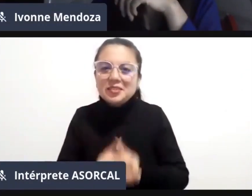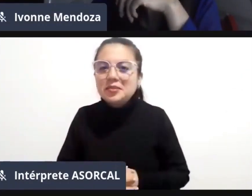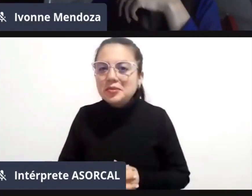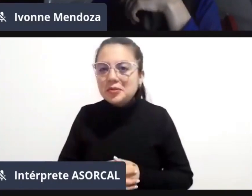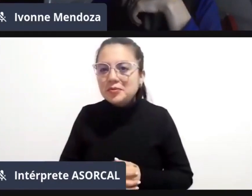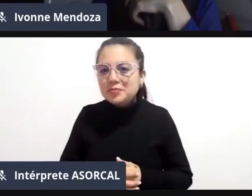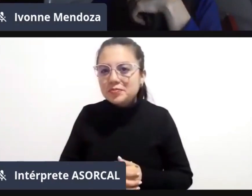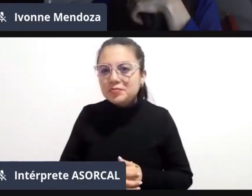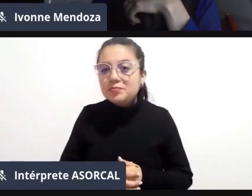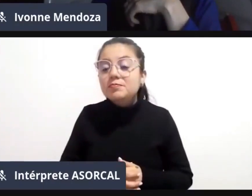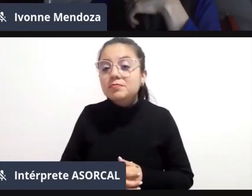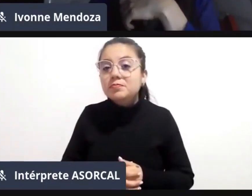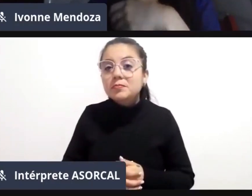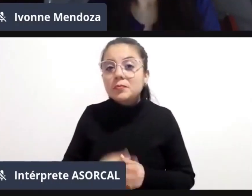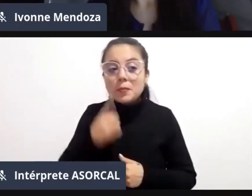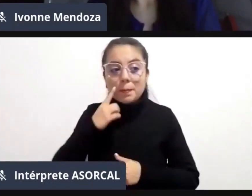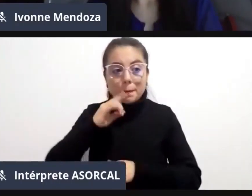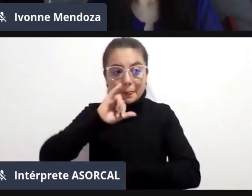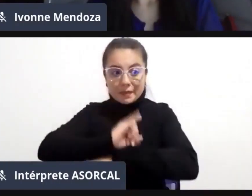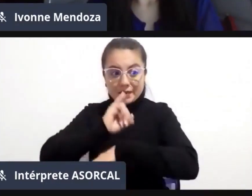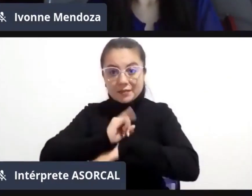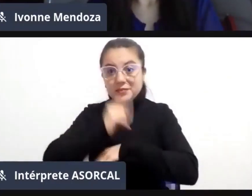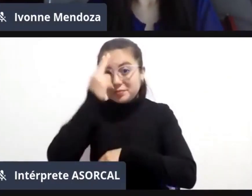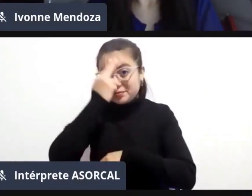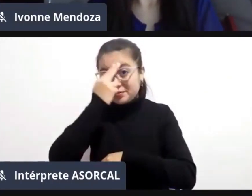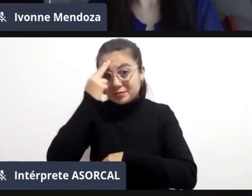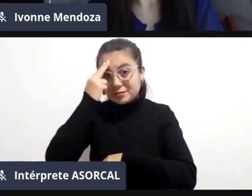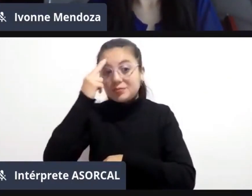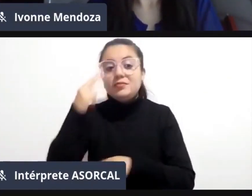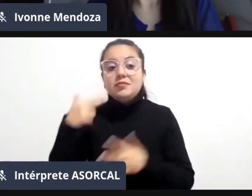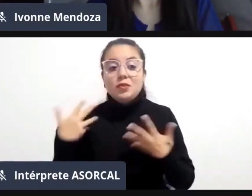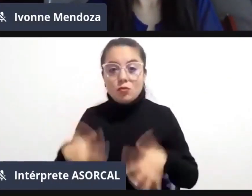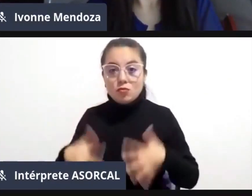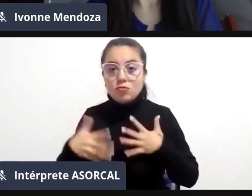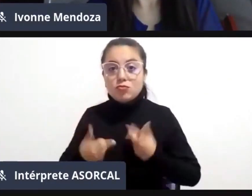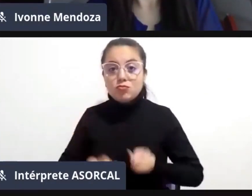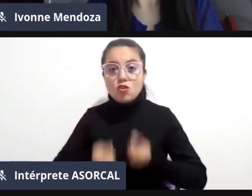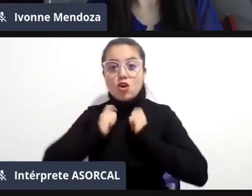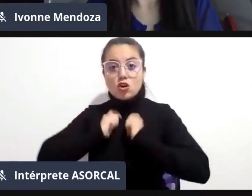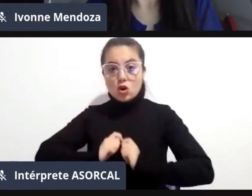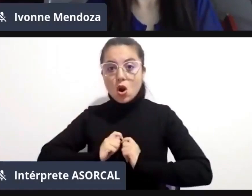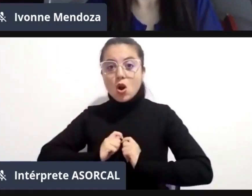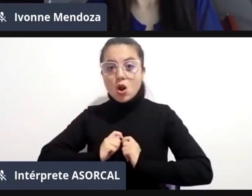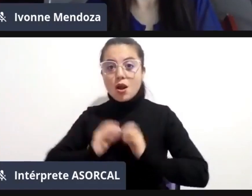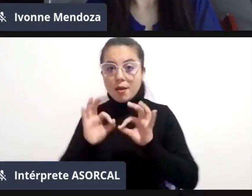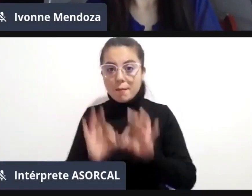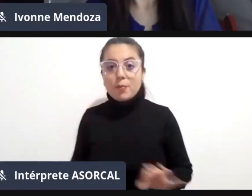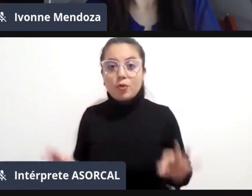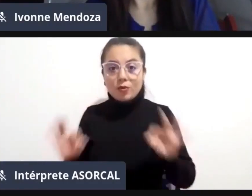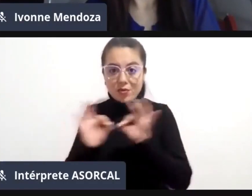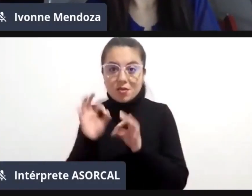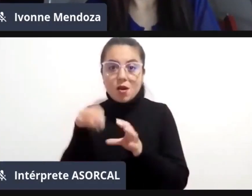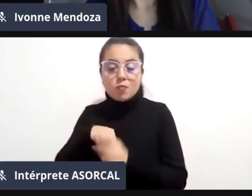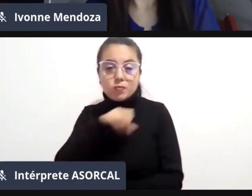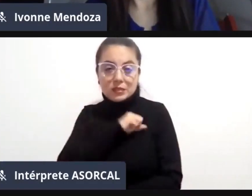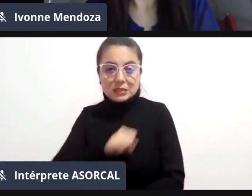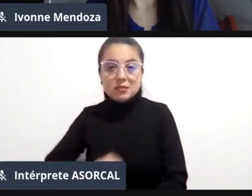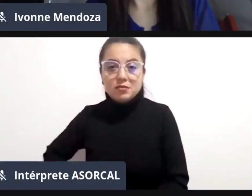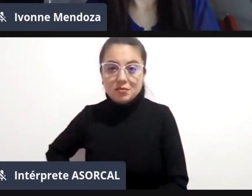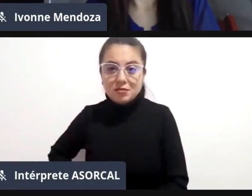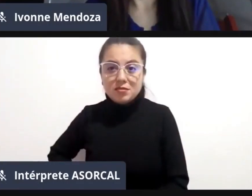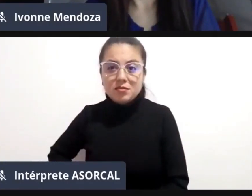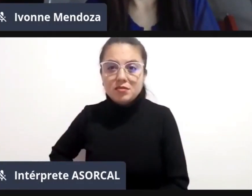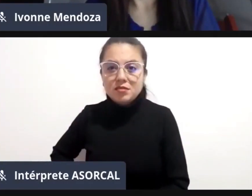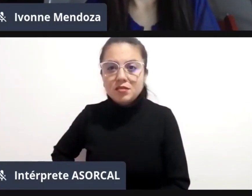La Iglesia ha tenido, y sigue teniéndolo, un rol importante en El Salvador. Yacuría en su tiempo tuvo también él